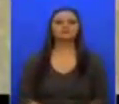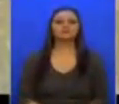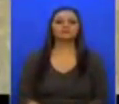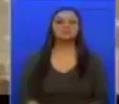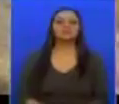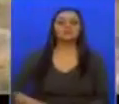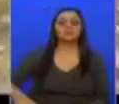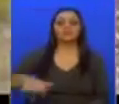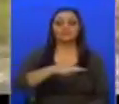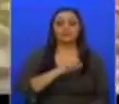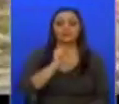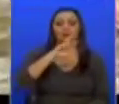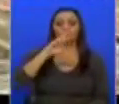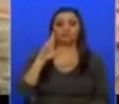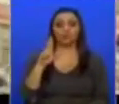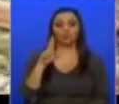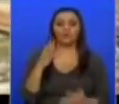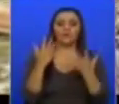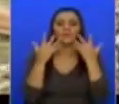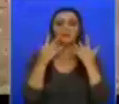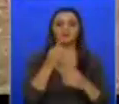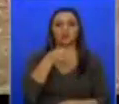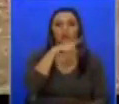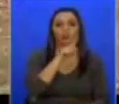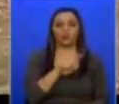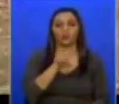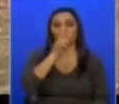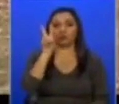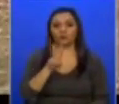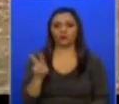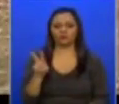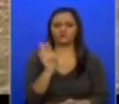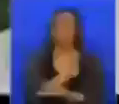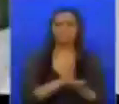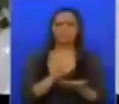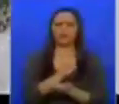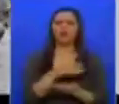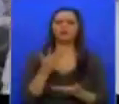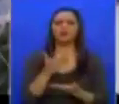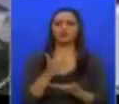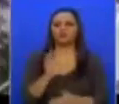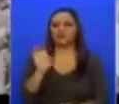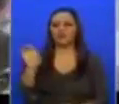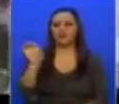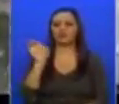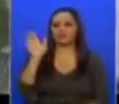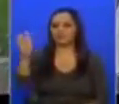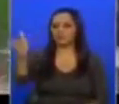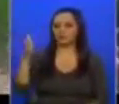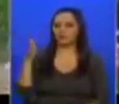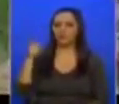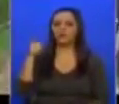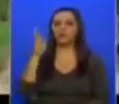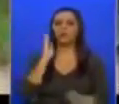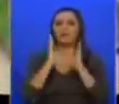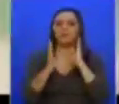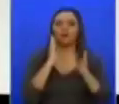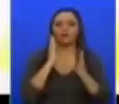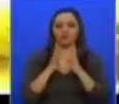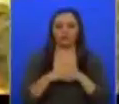Paraíso Sur y Sol Brisa 1 y 2 son barrios que se asientan al este de Baboyo en el sector conocido como